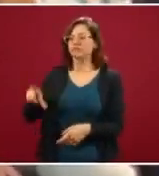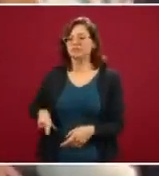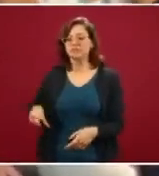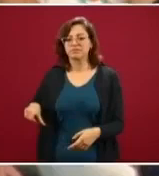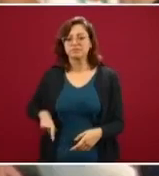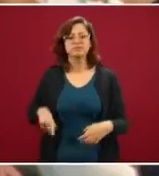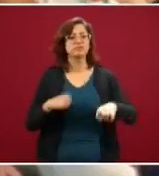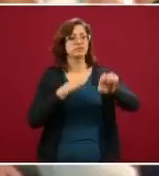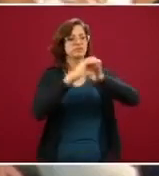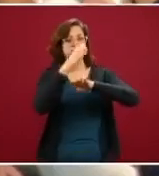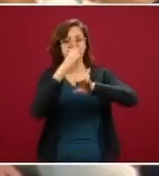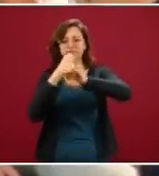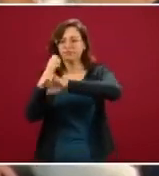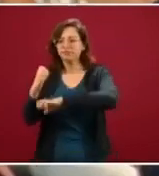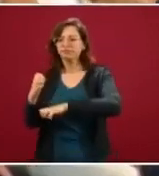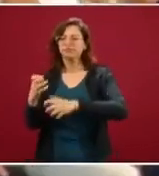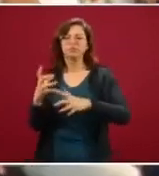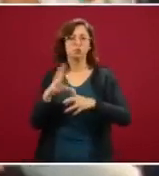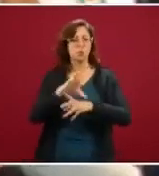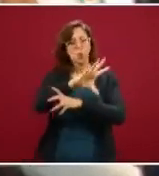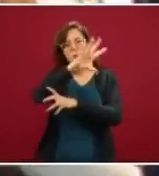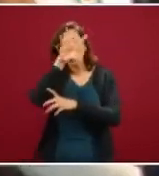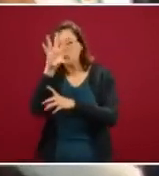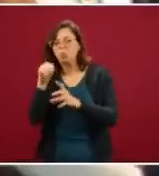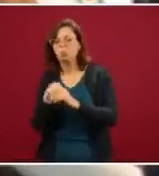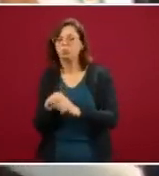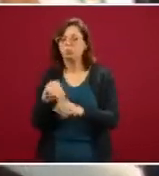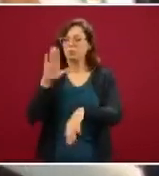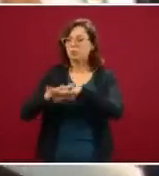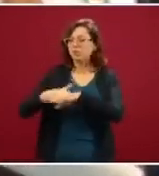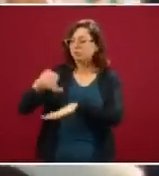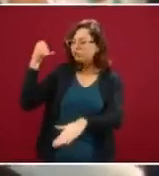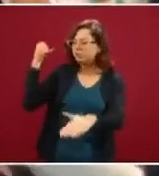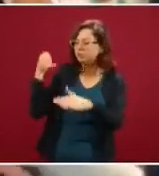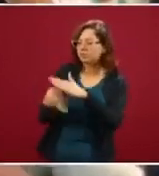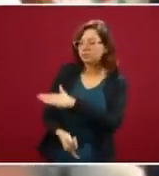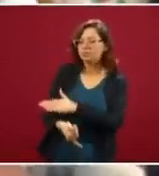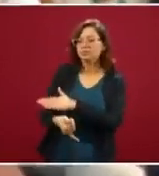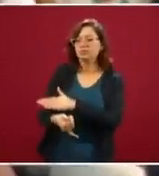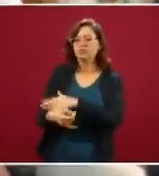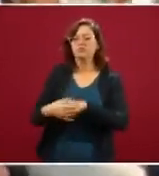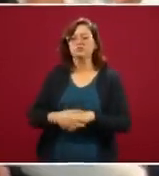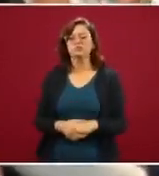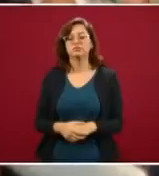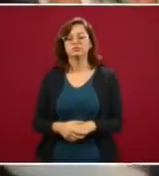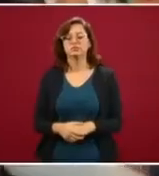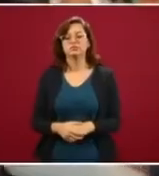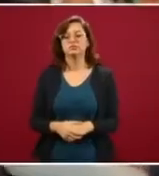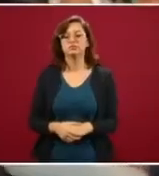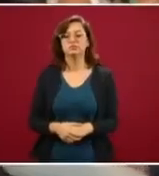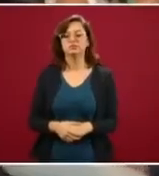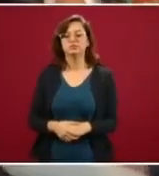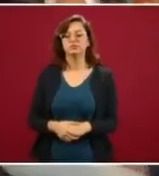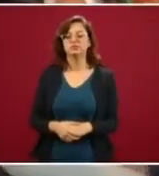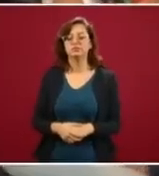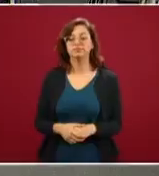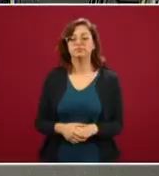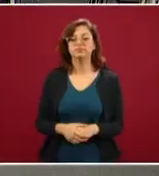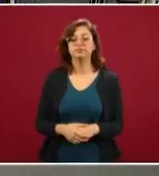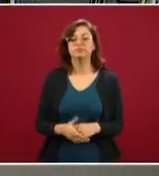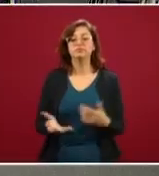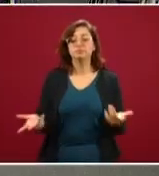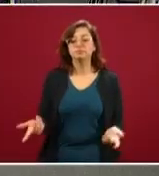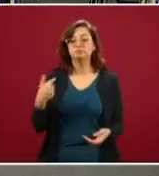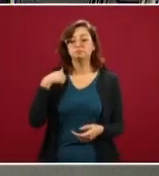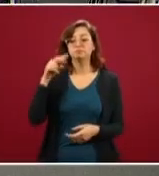estatales, por supuesto, hacer algo profundo. Y en este sentido, yo he leído, por ejemplo, en las